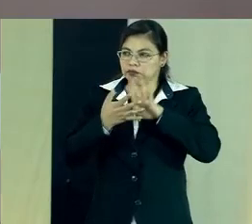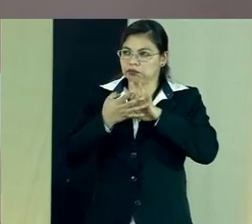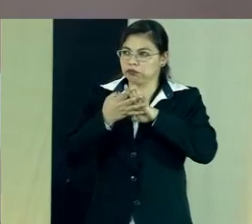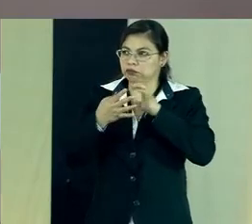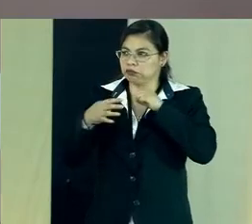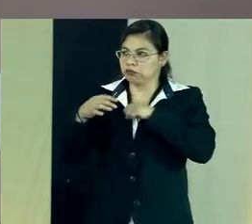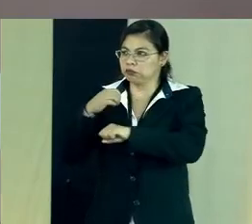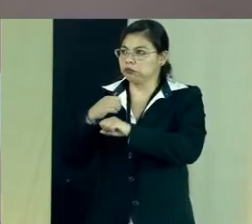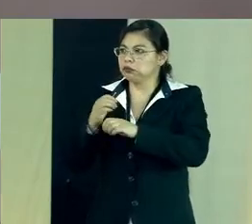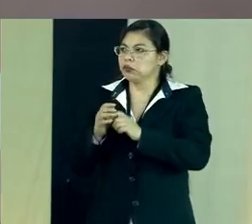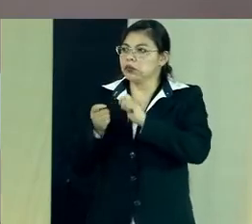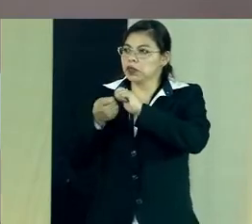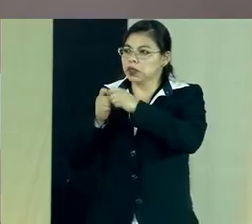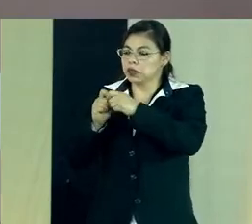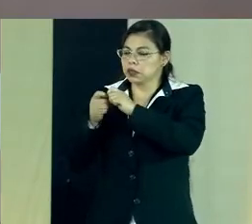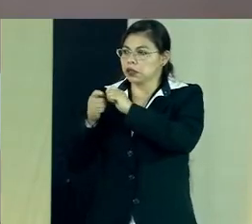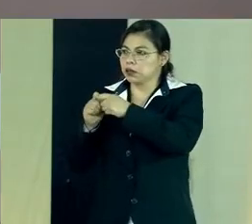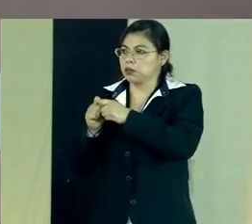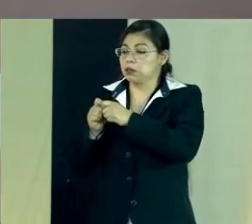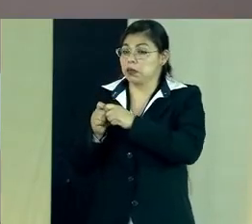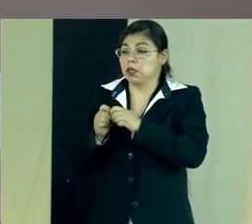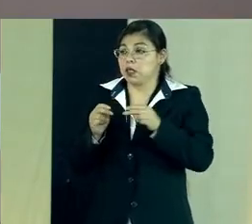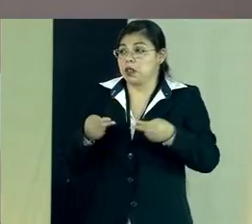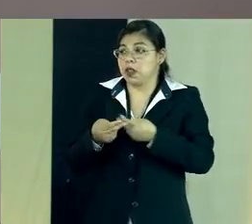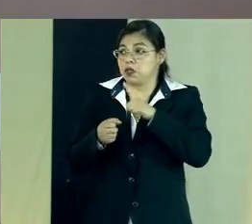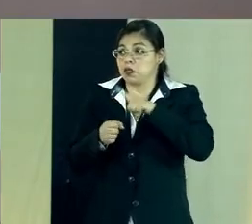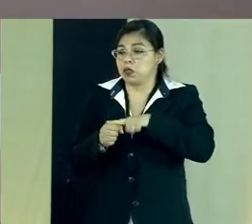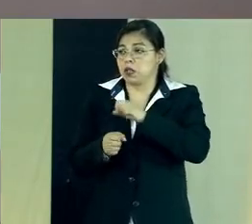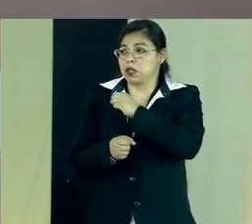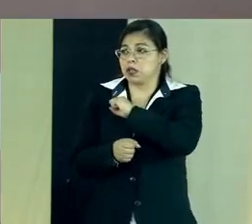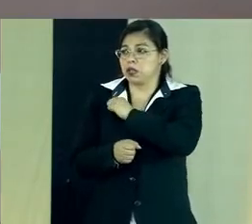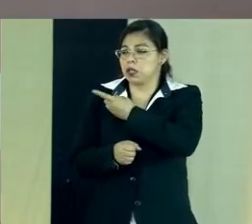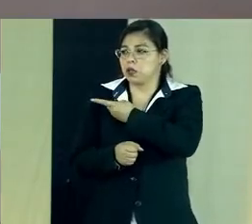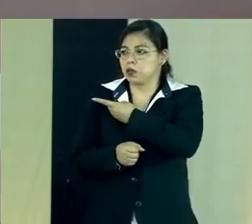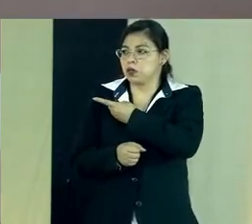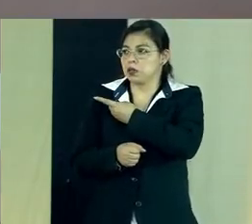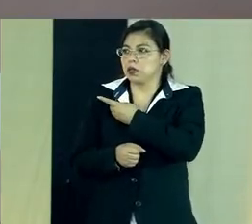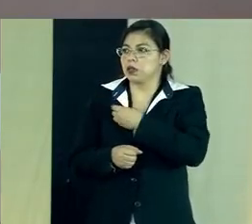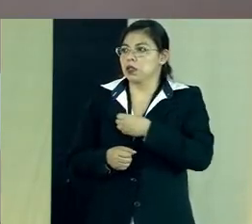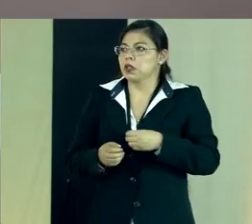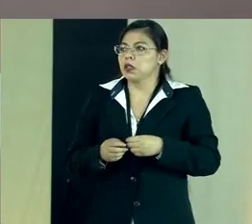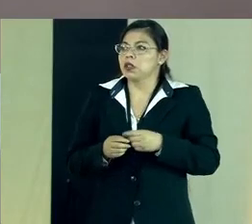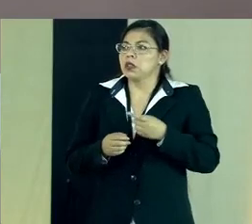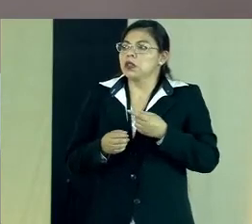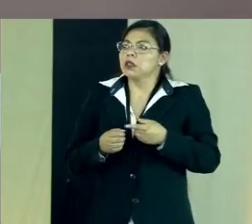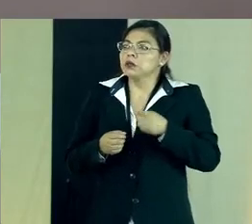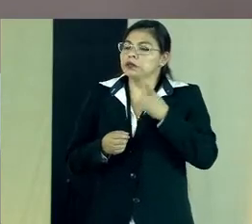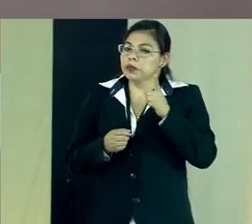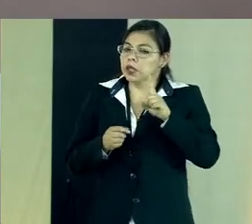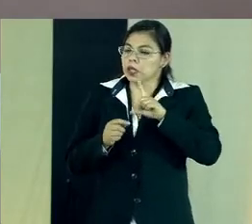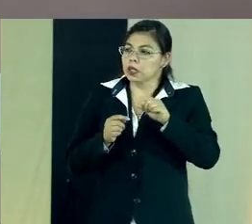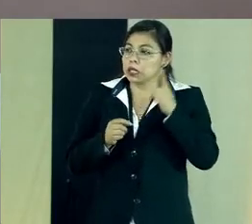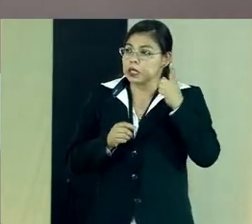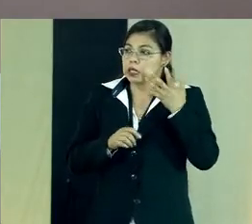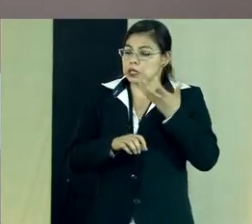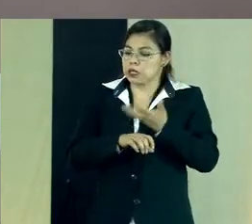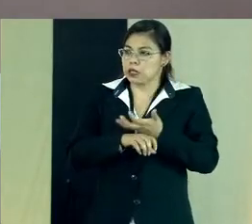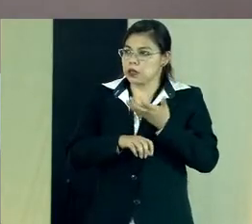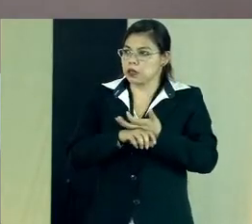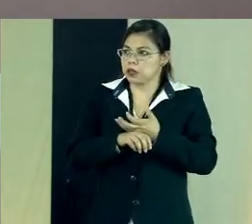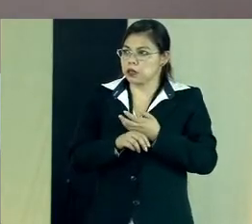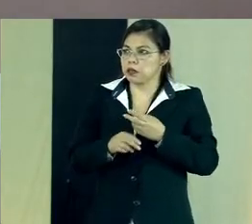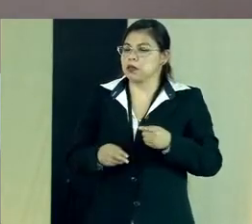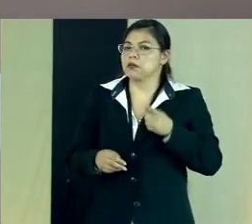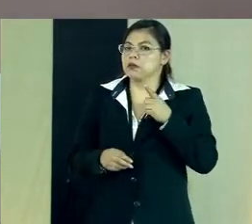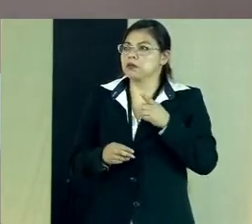convertido en un sistema nacional de salud mental en eeuu el negocio